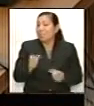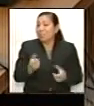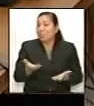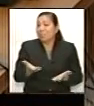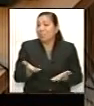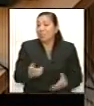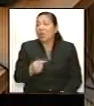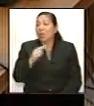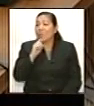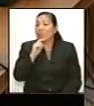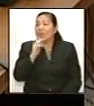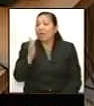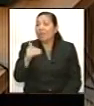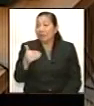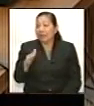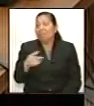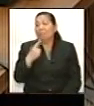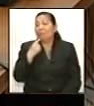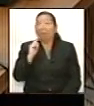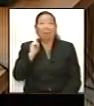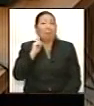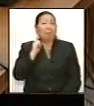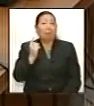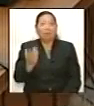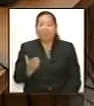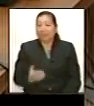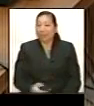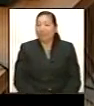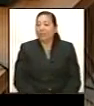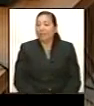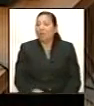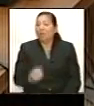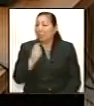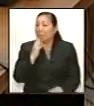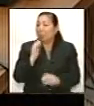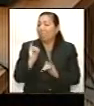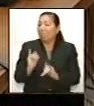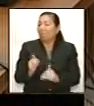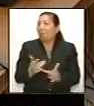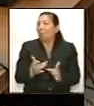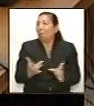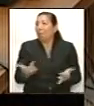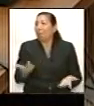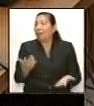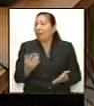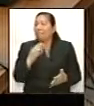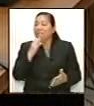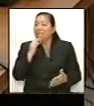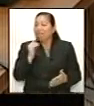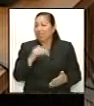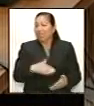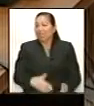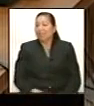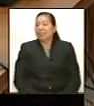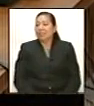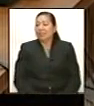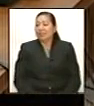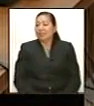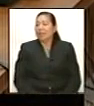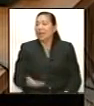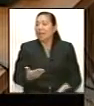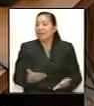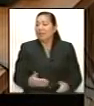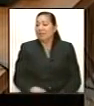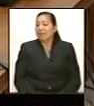o las chicas dicen, ya llamé y no me hicieron caso, o me han dejado a la deriva, o también las falsas expectativas, porque a veces